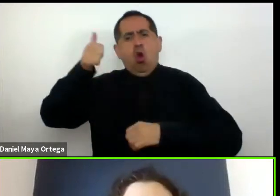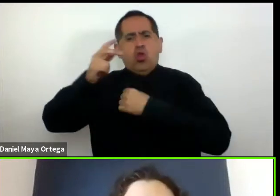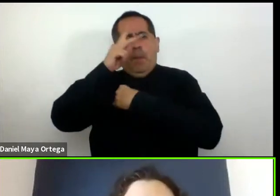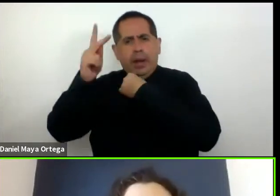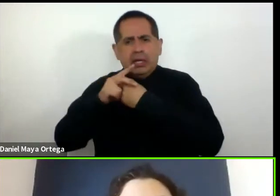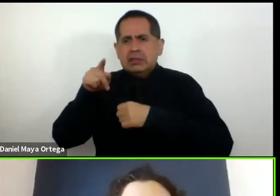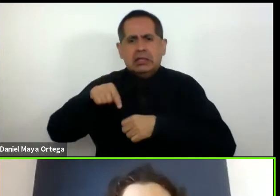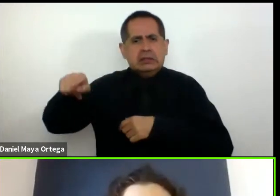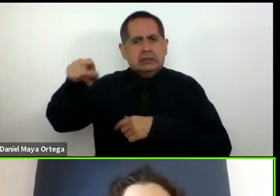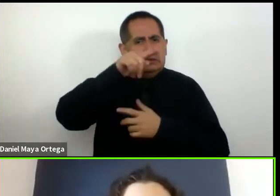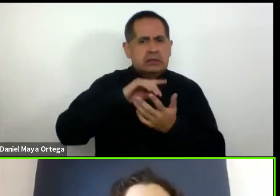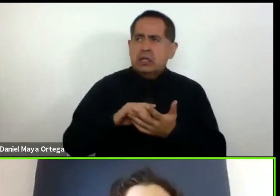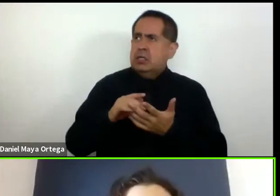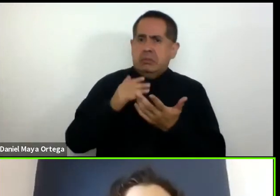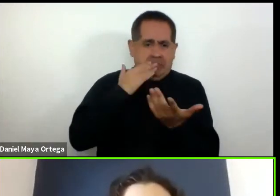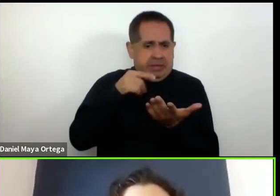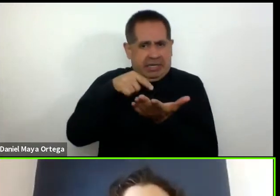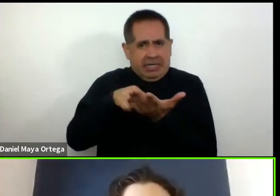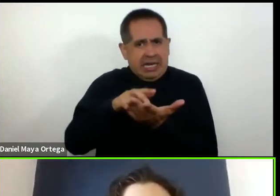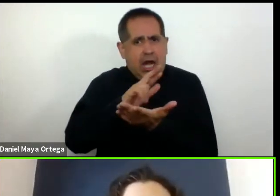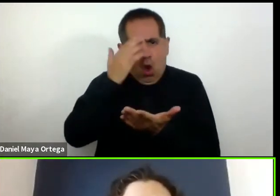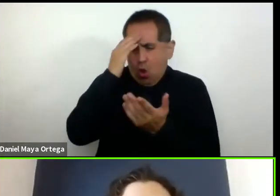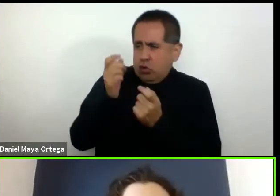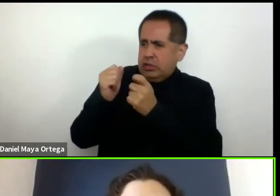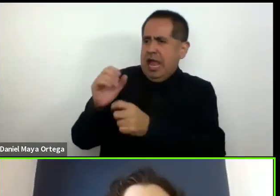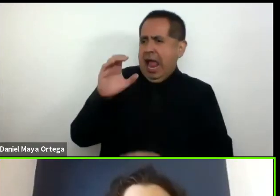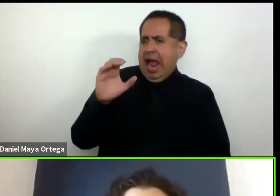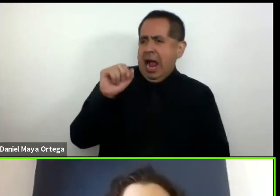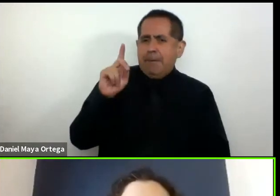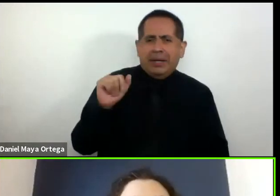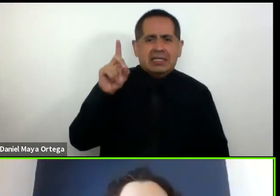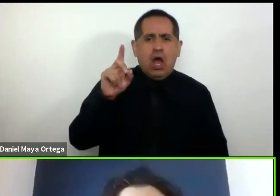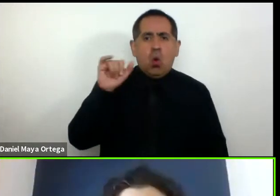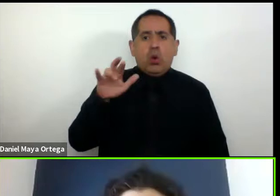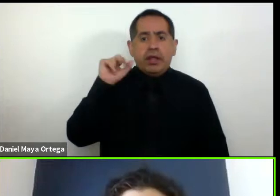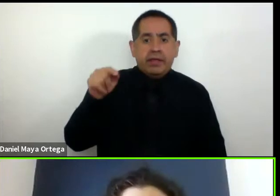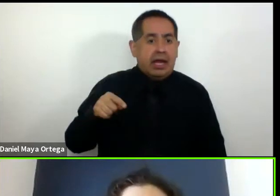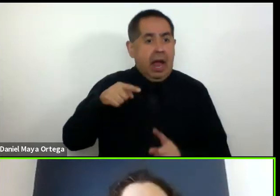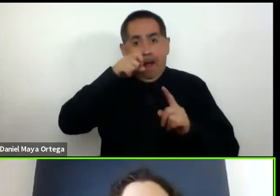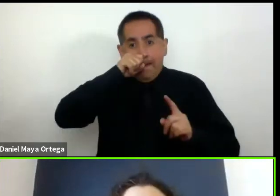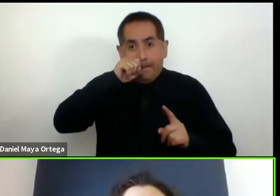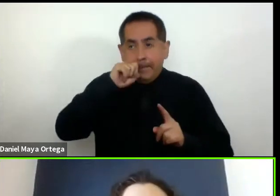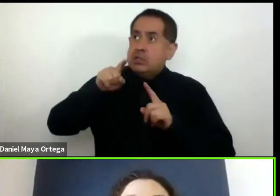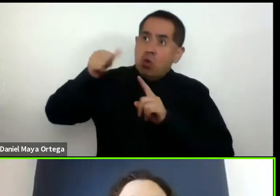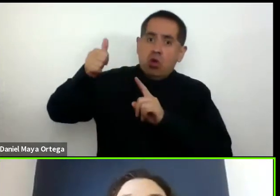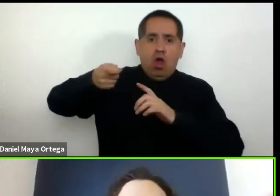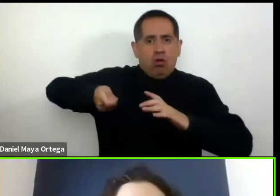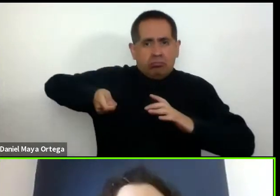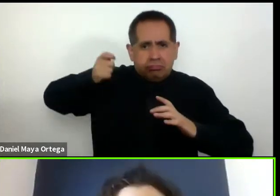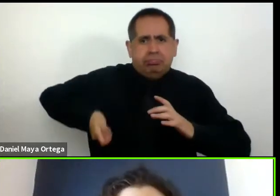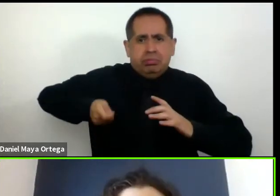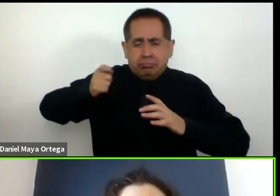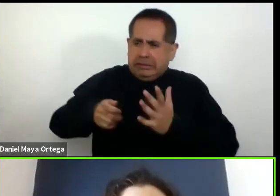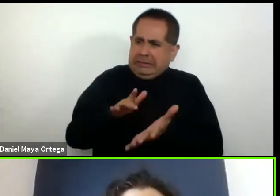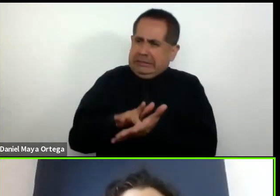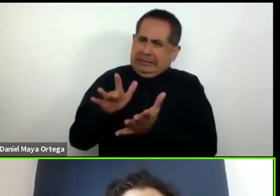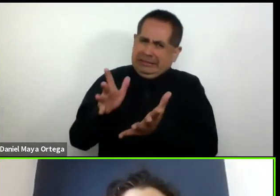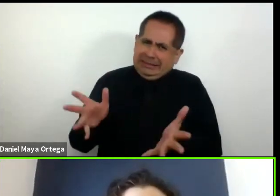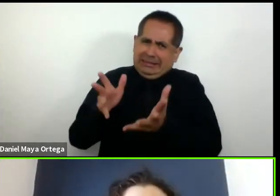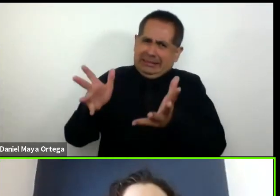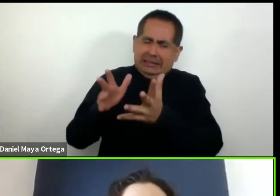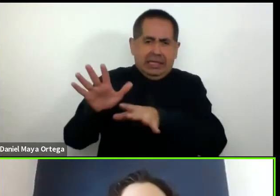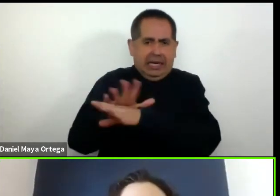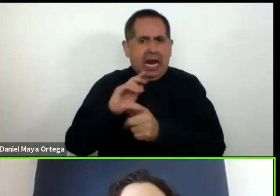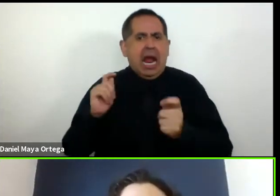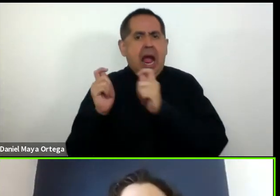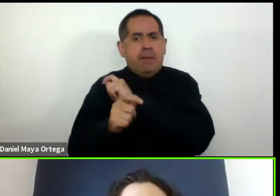logrado este tipo de reformas para el reconocimiento de la capacidad jurídica y han sido ellos, con sus sentencias, con su actual, los impulsores de las reformas.